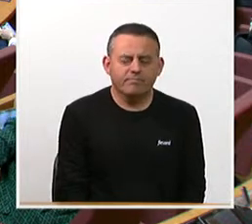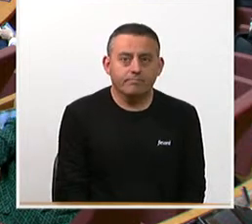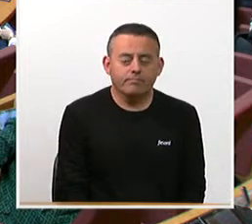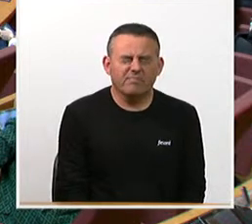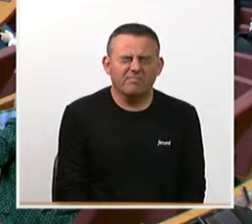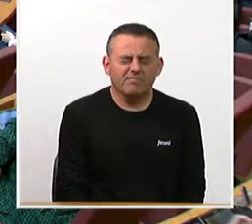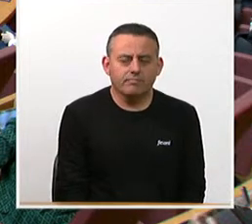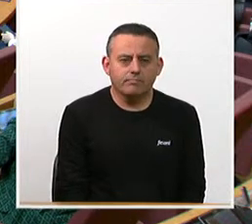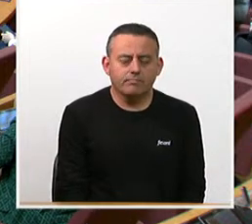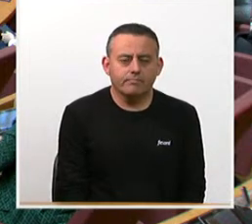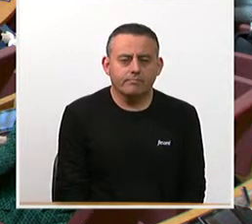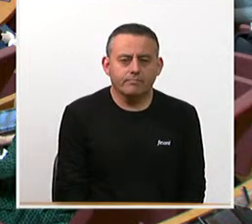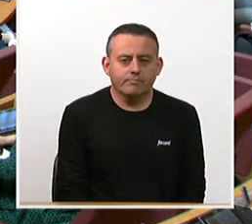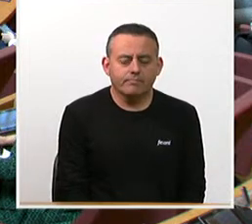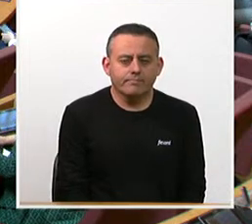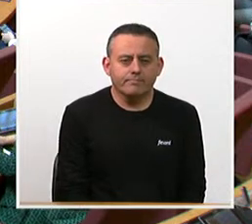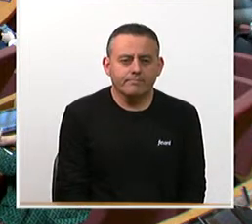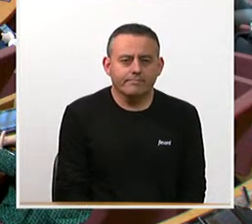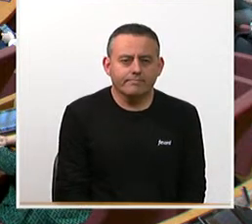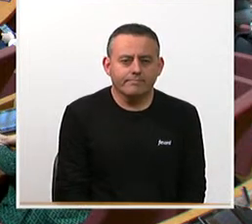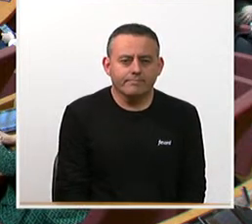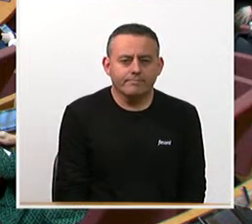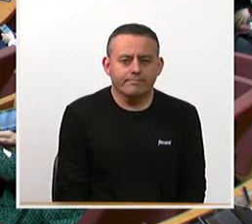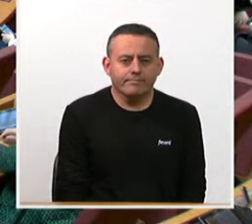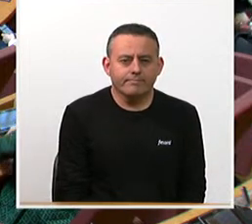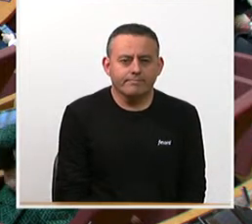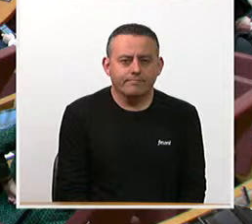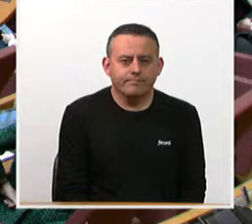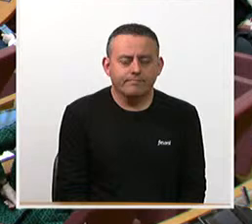lz lo sub un poquito porque si